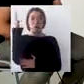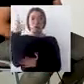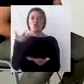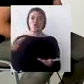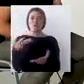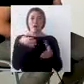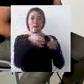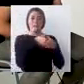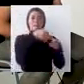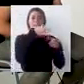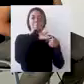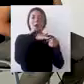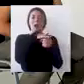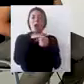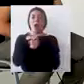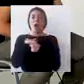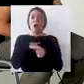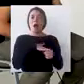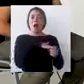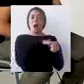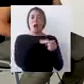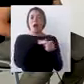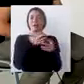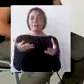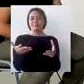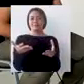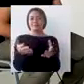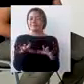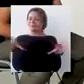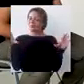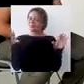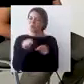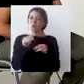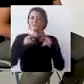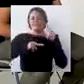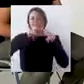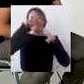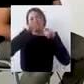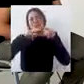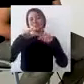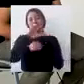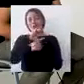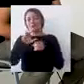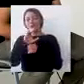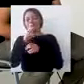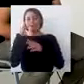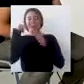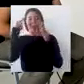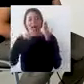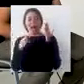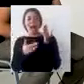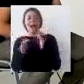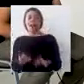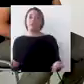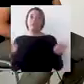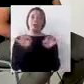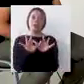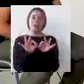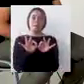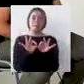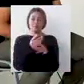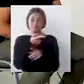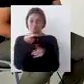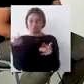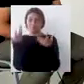de las comunidades, para que entre todos construyamos una ciudad lectora. Por eso es importante que se acerquen a estos